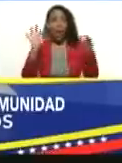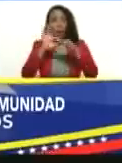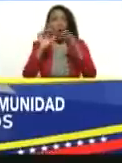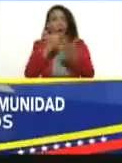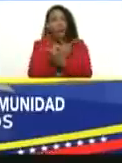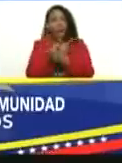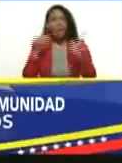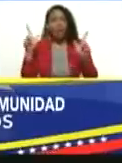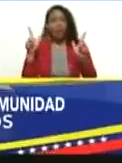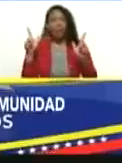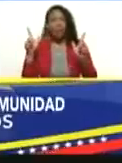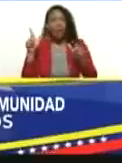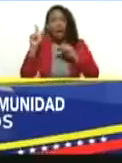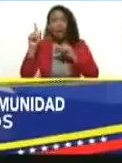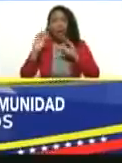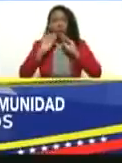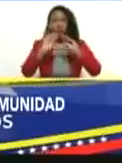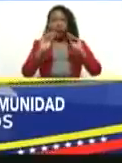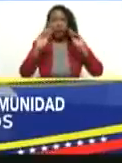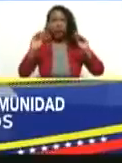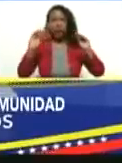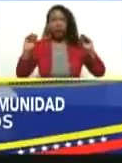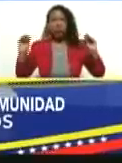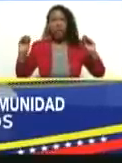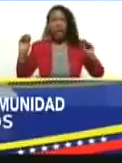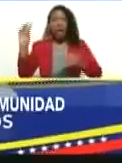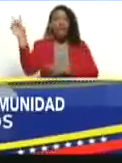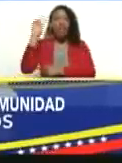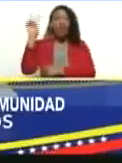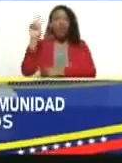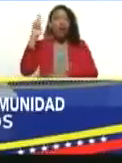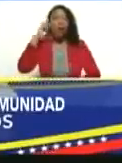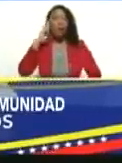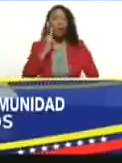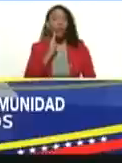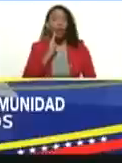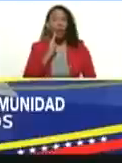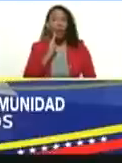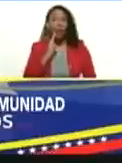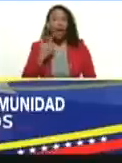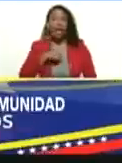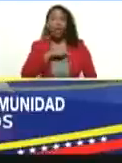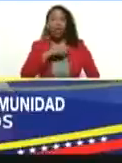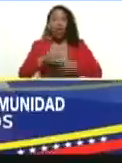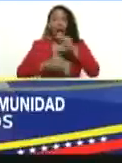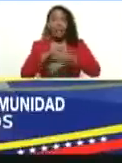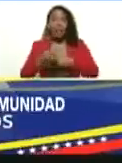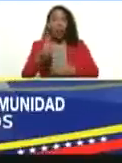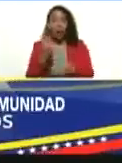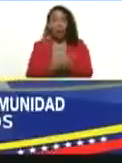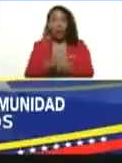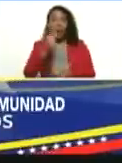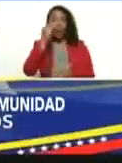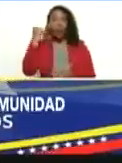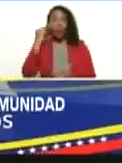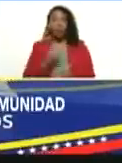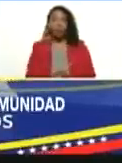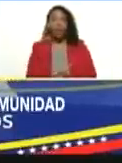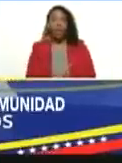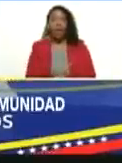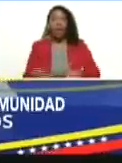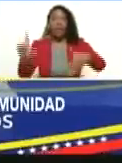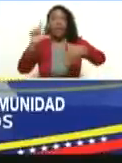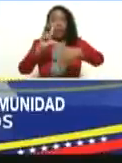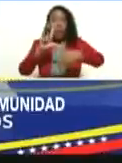Liberación Ese es el llamado desde la Venezuela bolivariana qué hacemos a nuestros hermanos y hermanas de